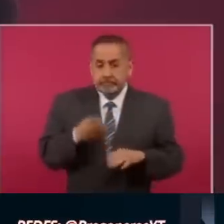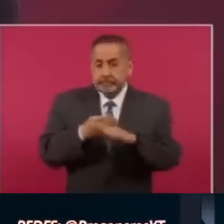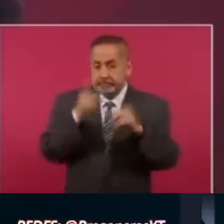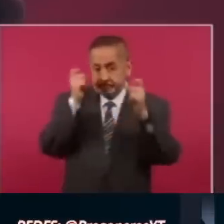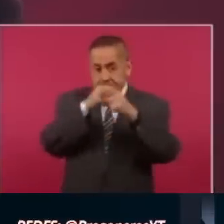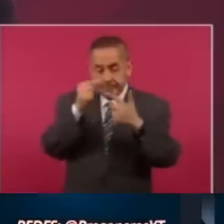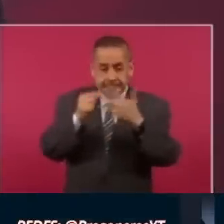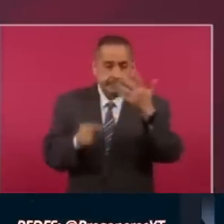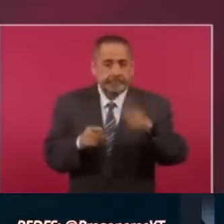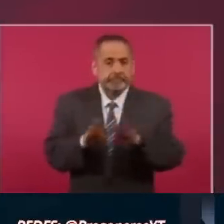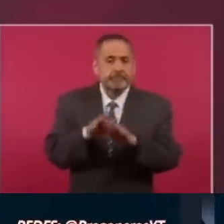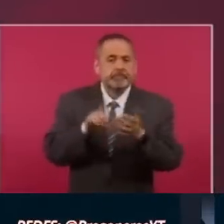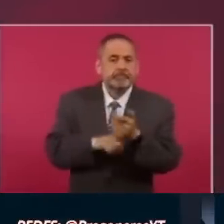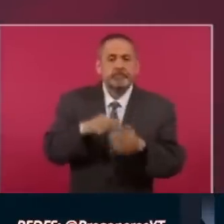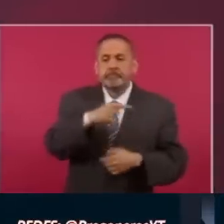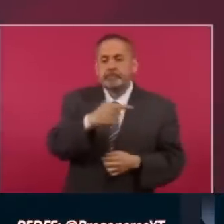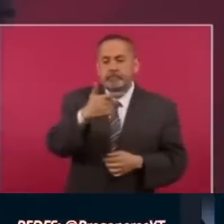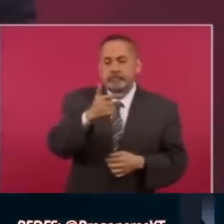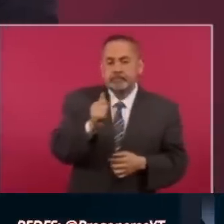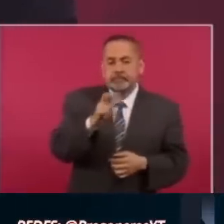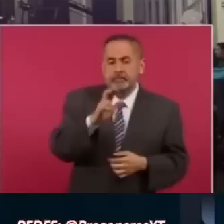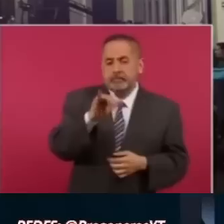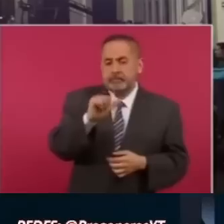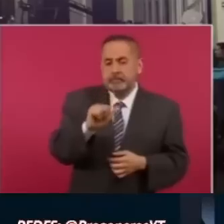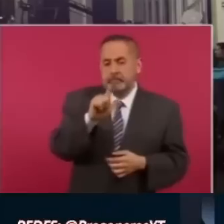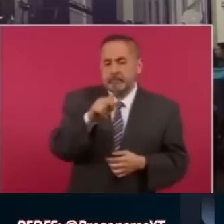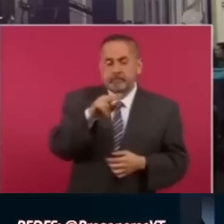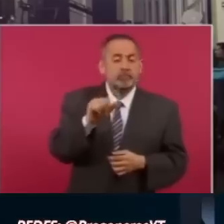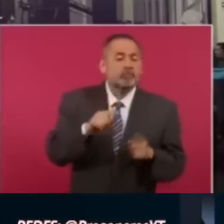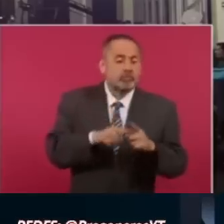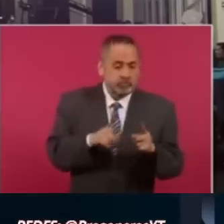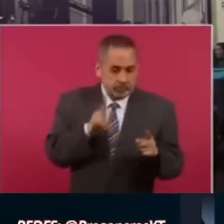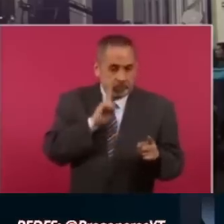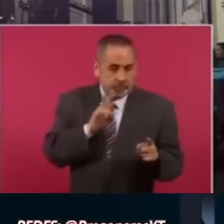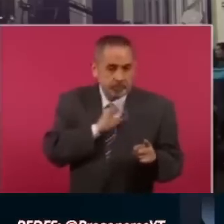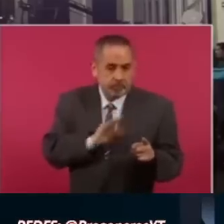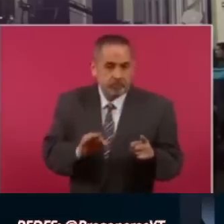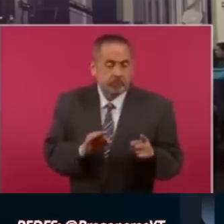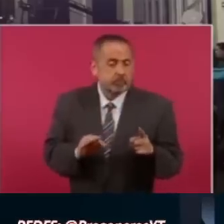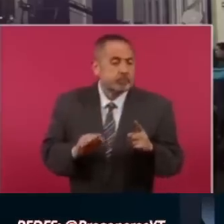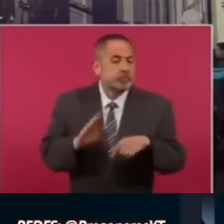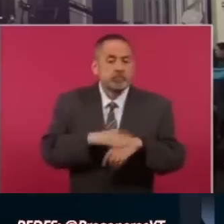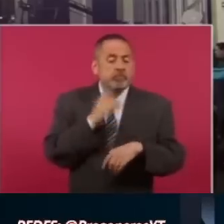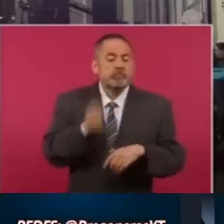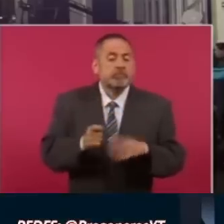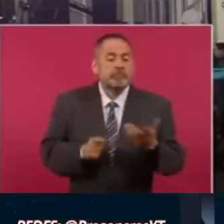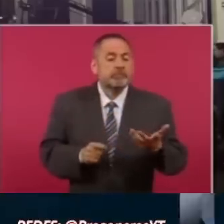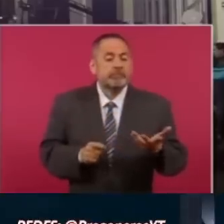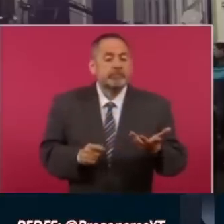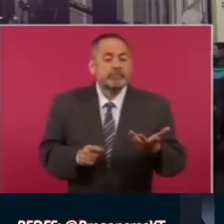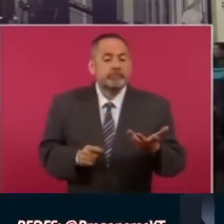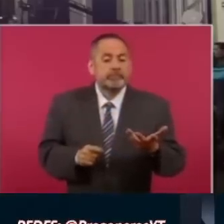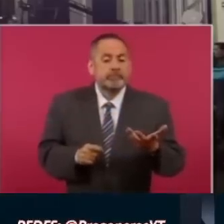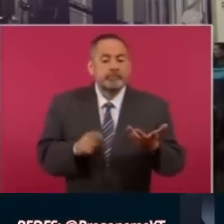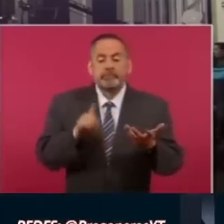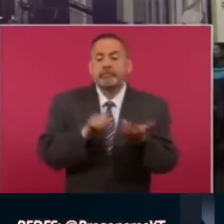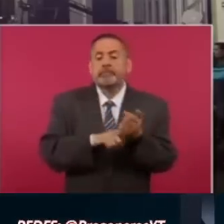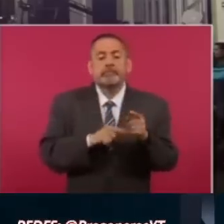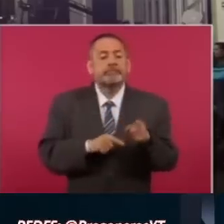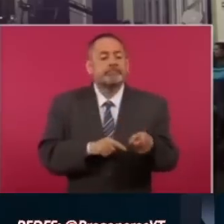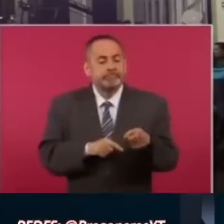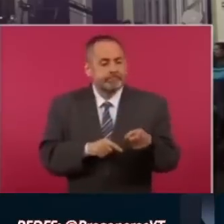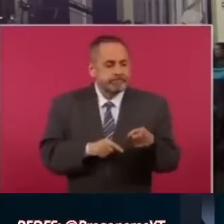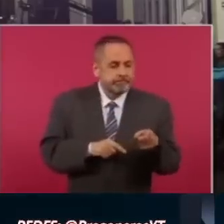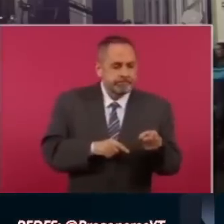complicado. En el caso de García Luna se pudo por el conducto que